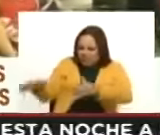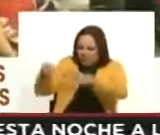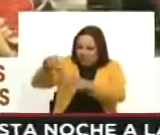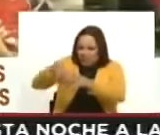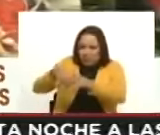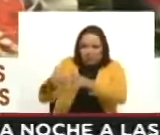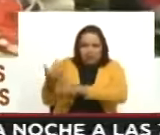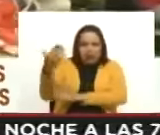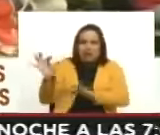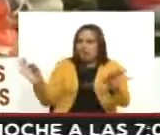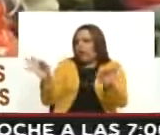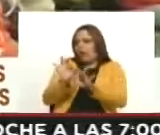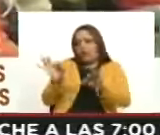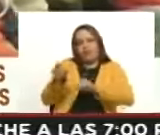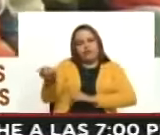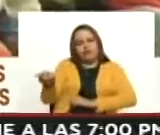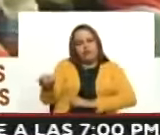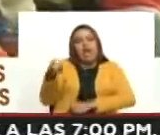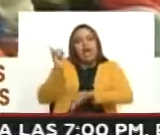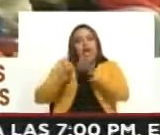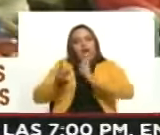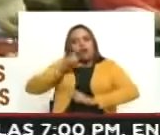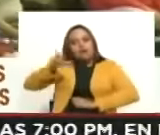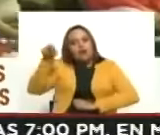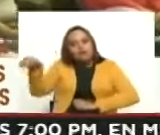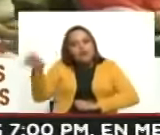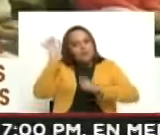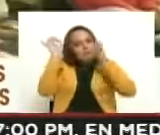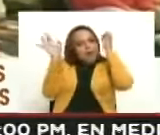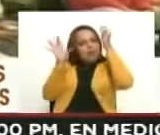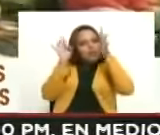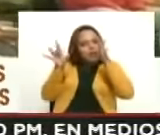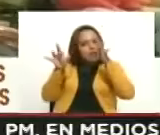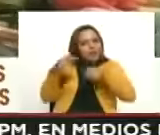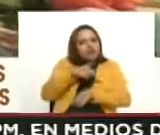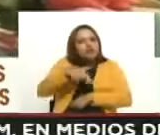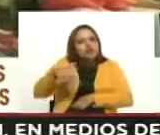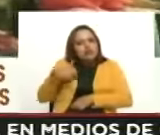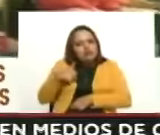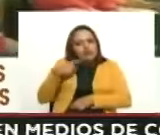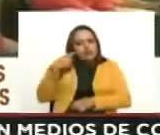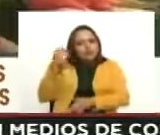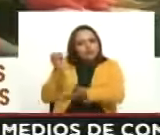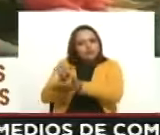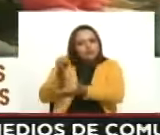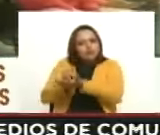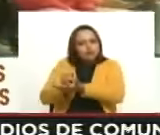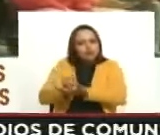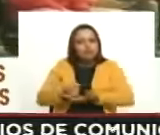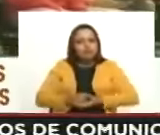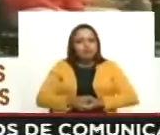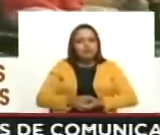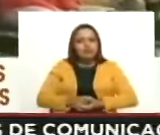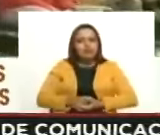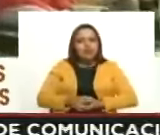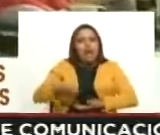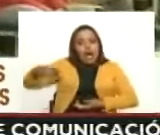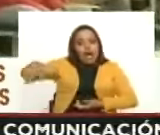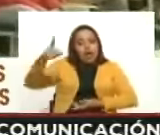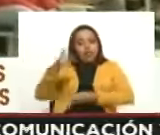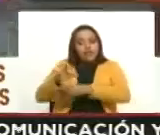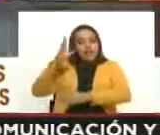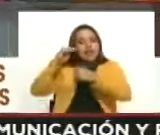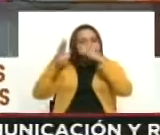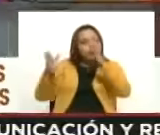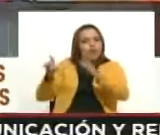nada. Para algo malo debe ser, ¿ves? Y nosotros nos aseguramos, mire, eso hay que atacarlo